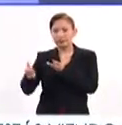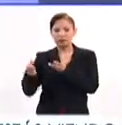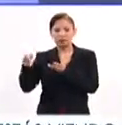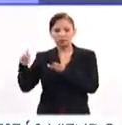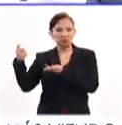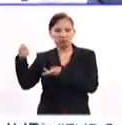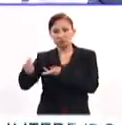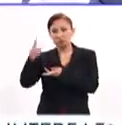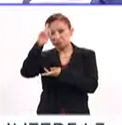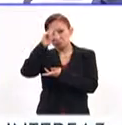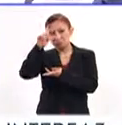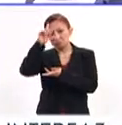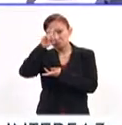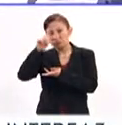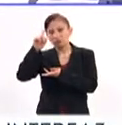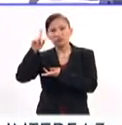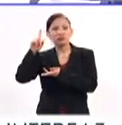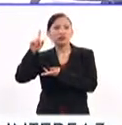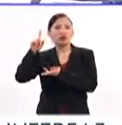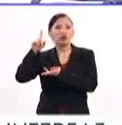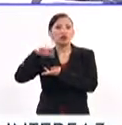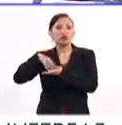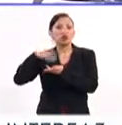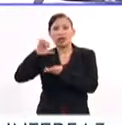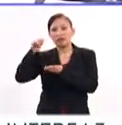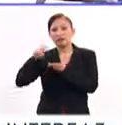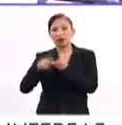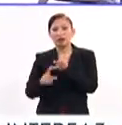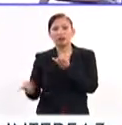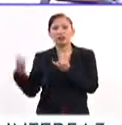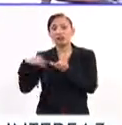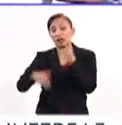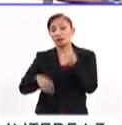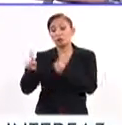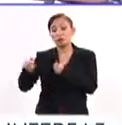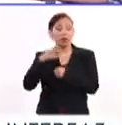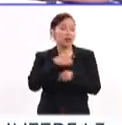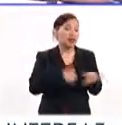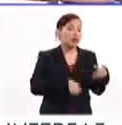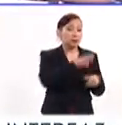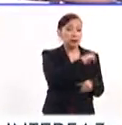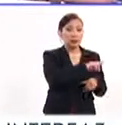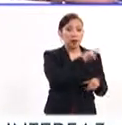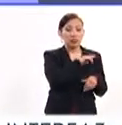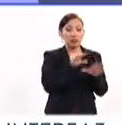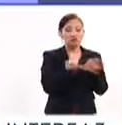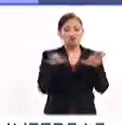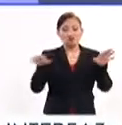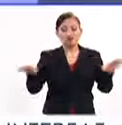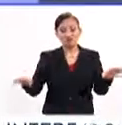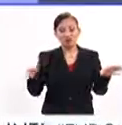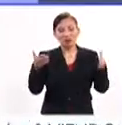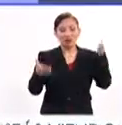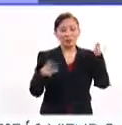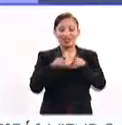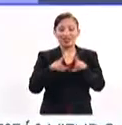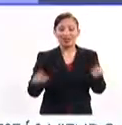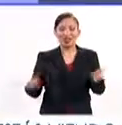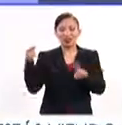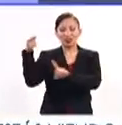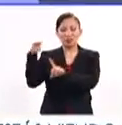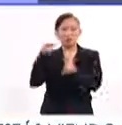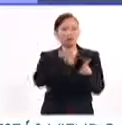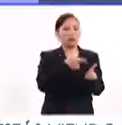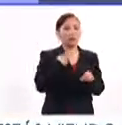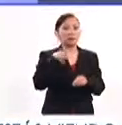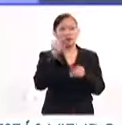vía el Consejo Nacional para la Cultura y las Artes, el teatro público y el teatro privado, que tienen a veces distintos fines, pero